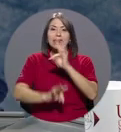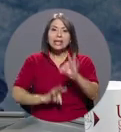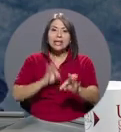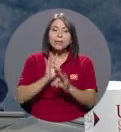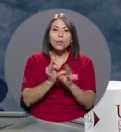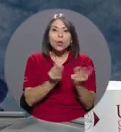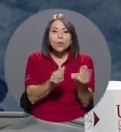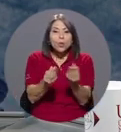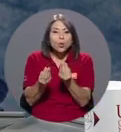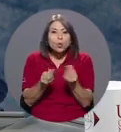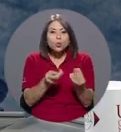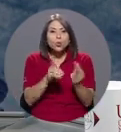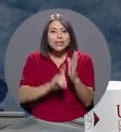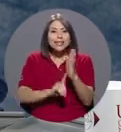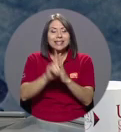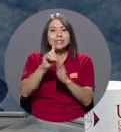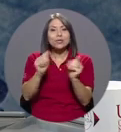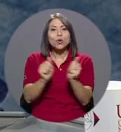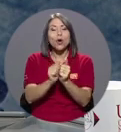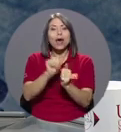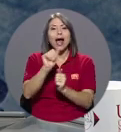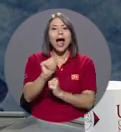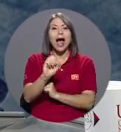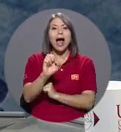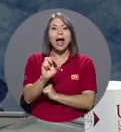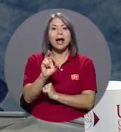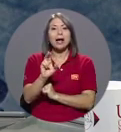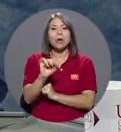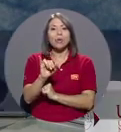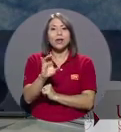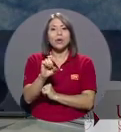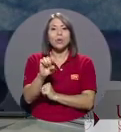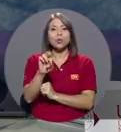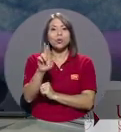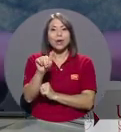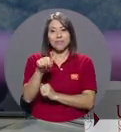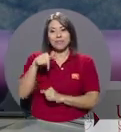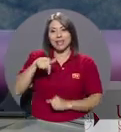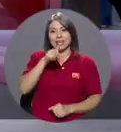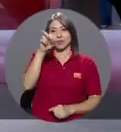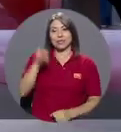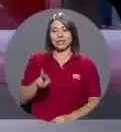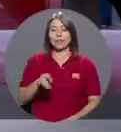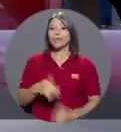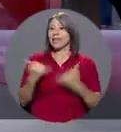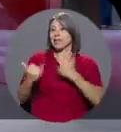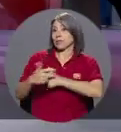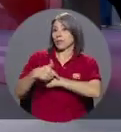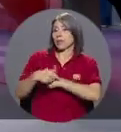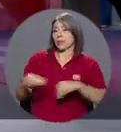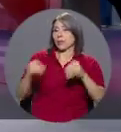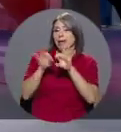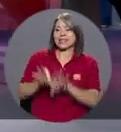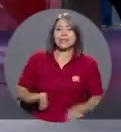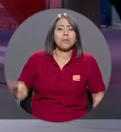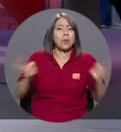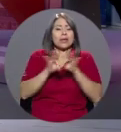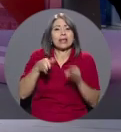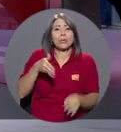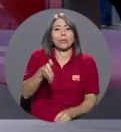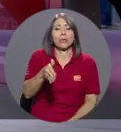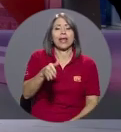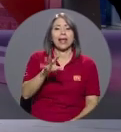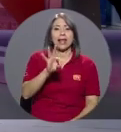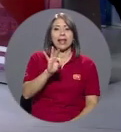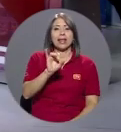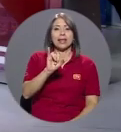el tipo de producto que se está desarrollando con la acuicultura en Costa Rica en este momento? En este momento, la especie más importante